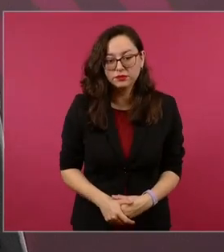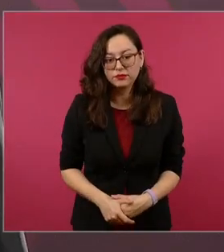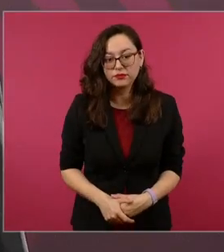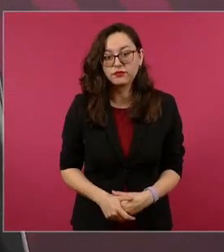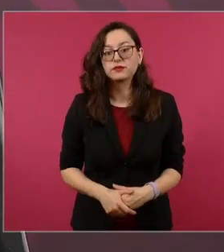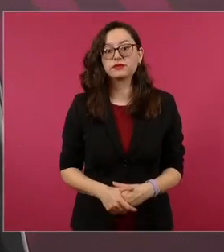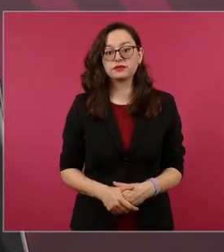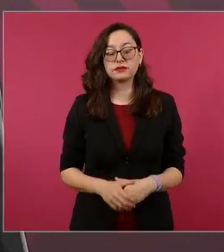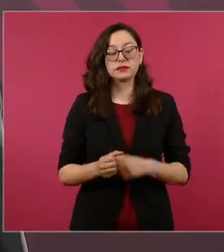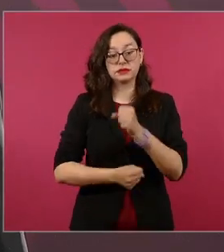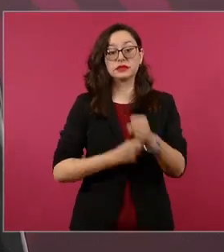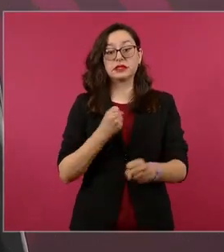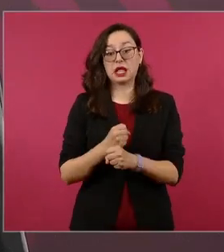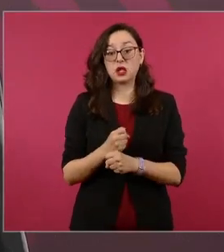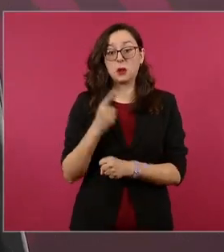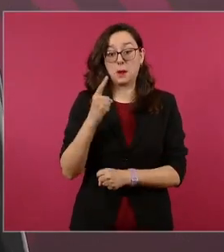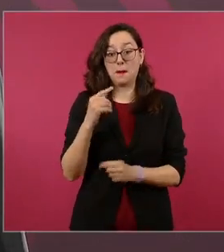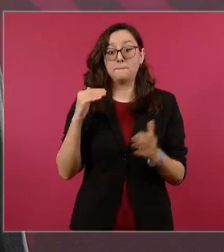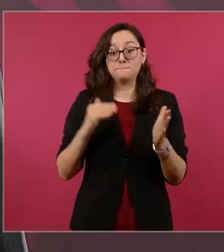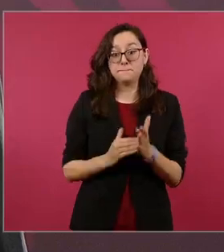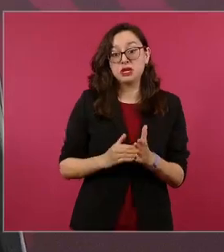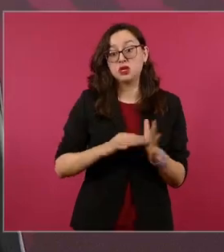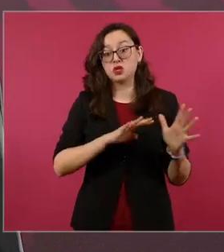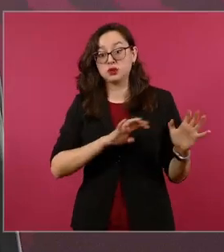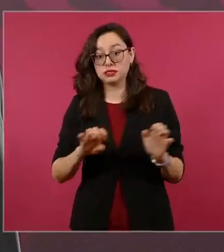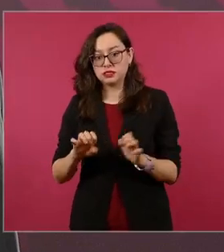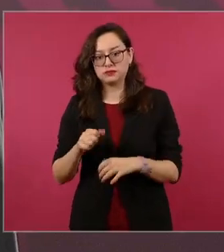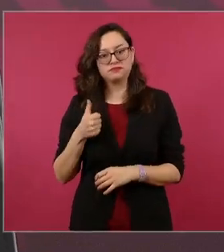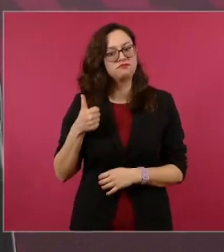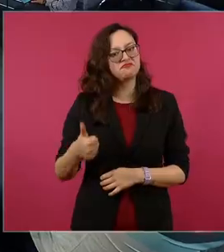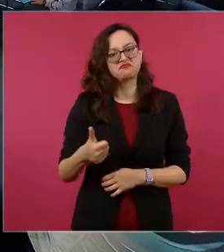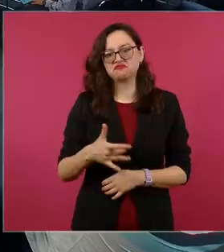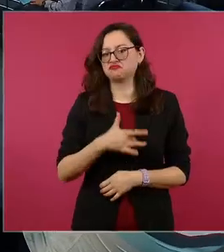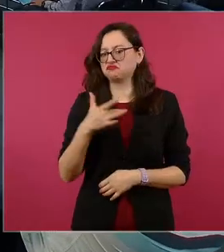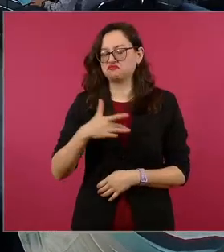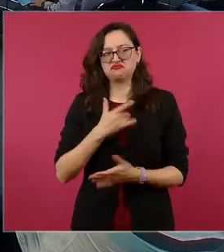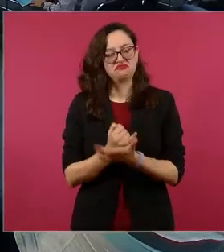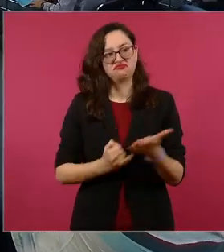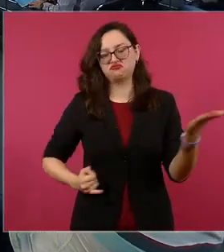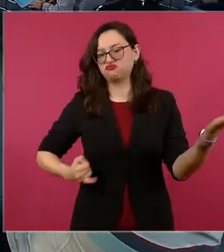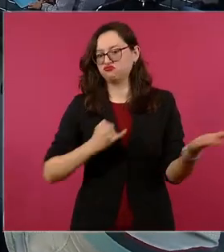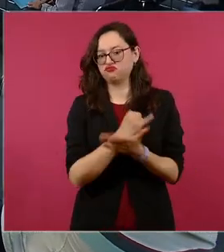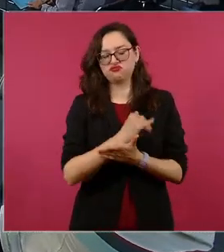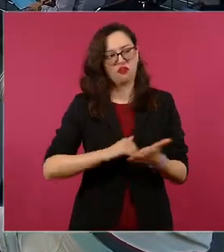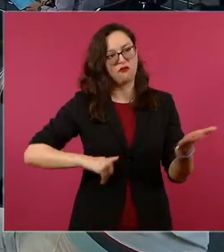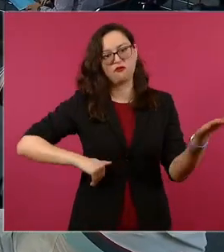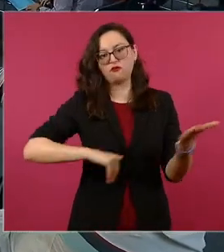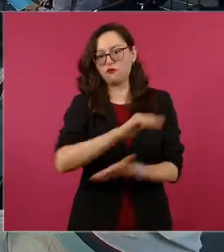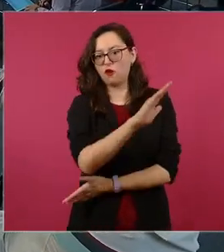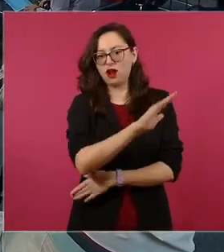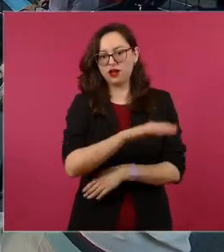en 1906, y ya desde antes habían iniciado movimientos opositores.